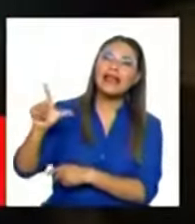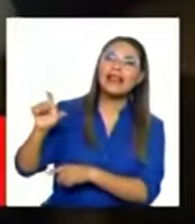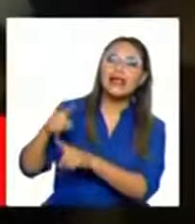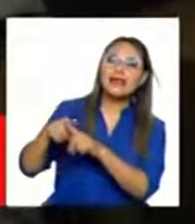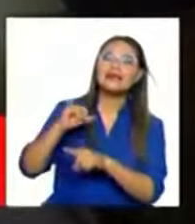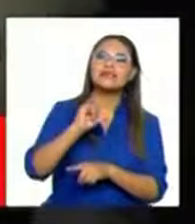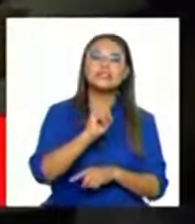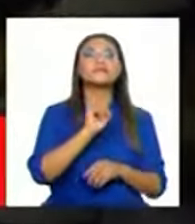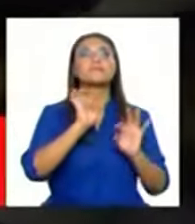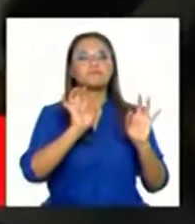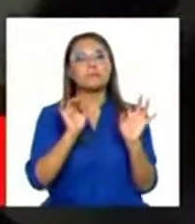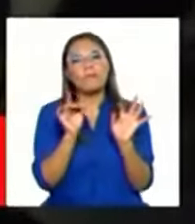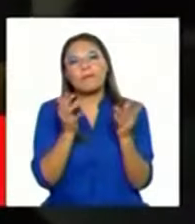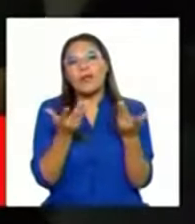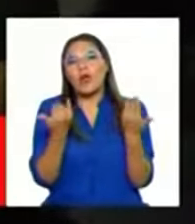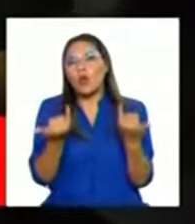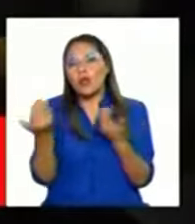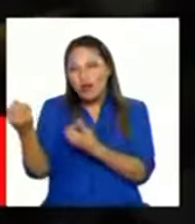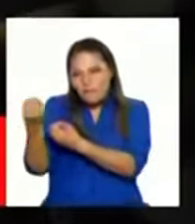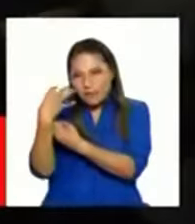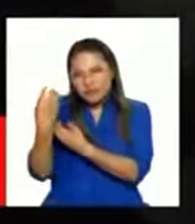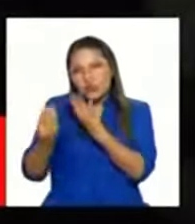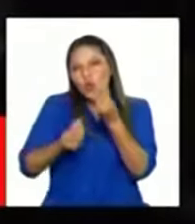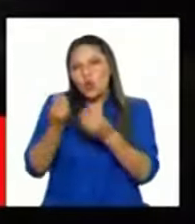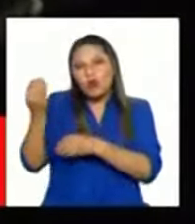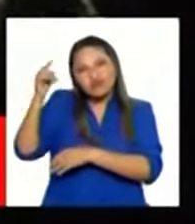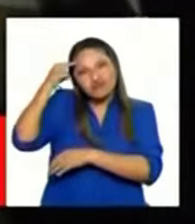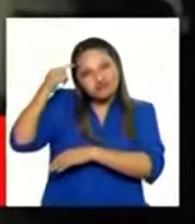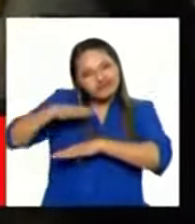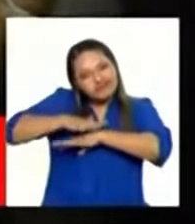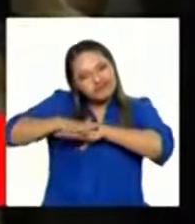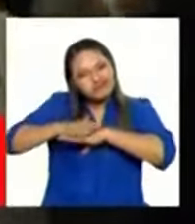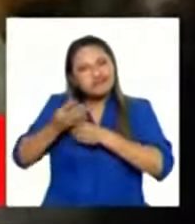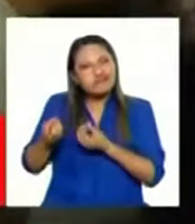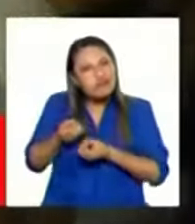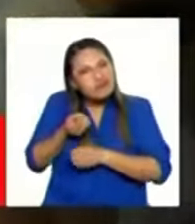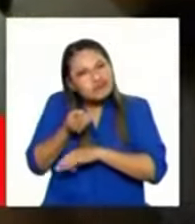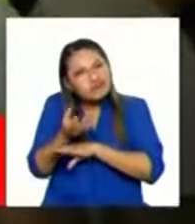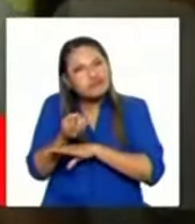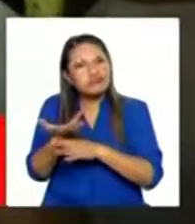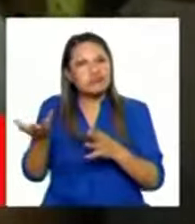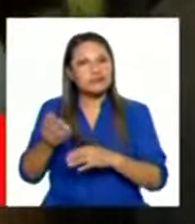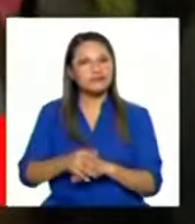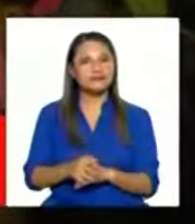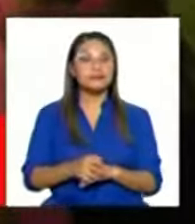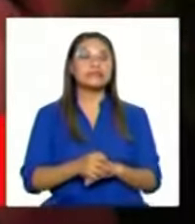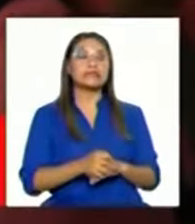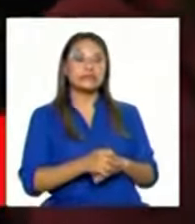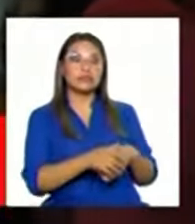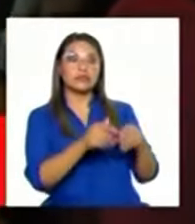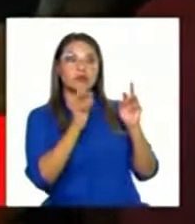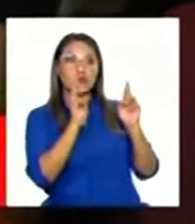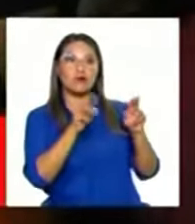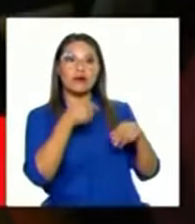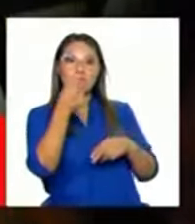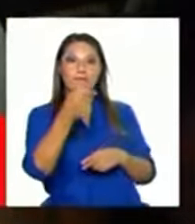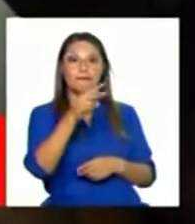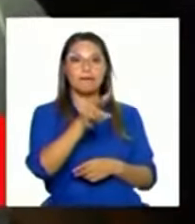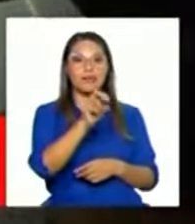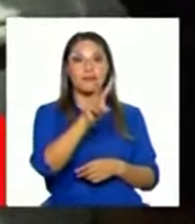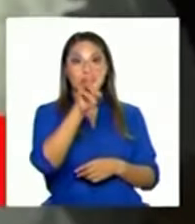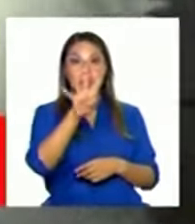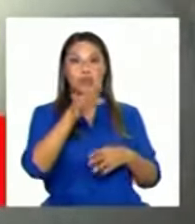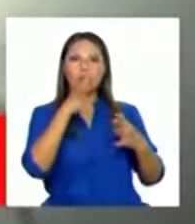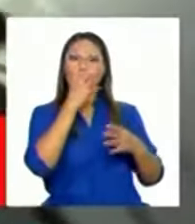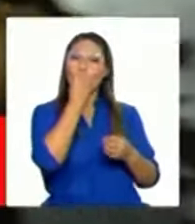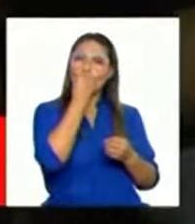esta meditación, en este recorrido que está haciendo? No, un mensaje para todas las familias peruanas, que nos vaya muy bien este 2024. Muy bien, muchísimas